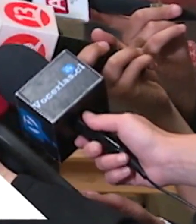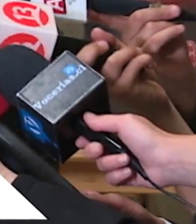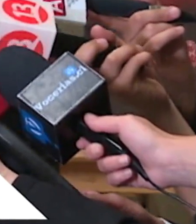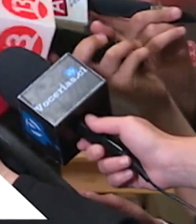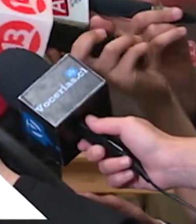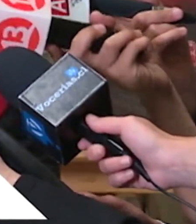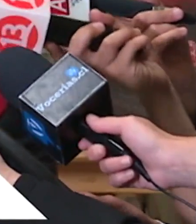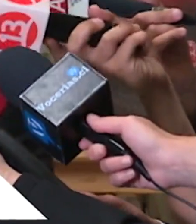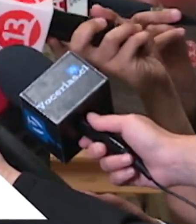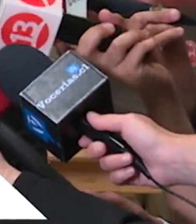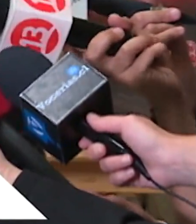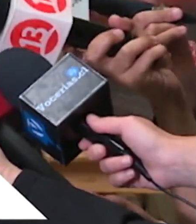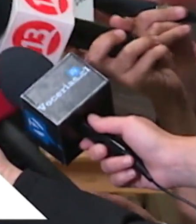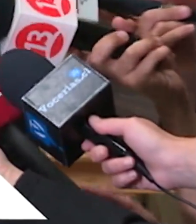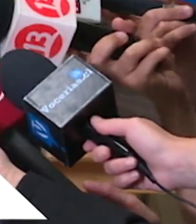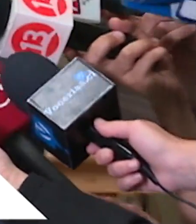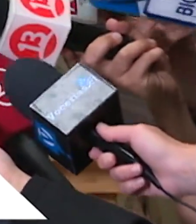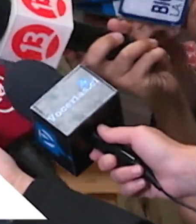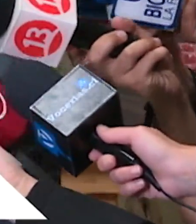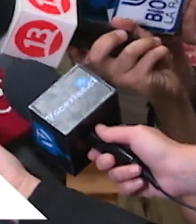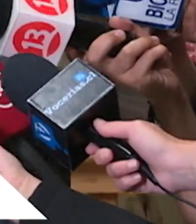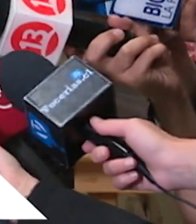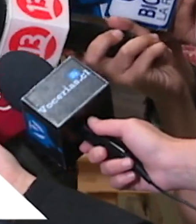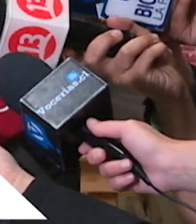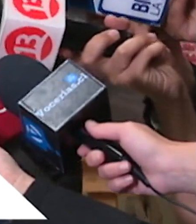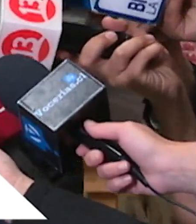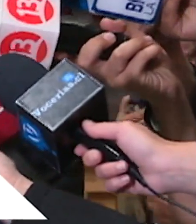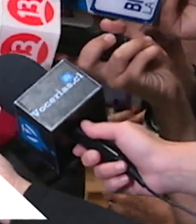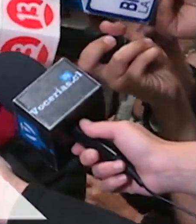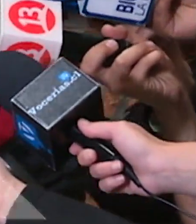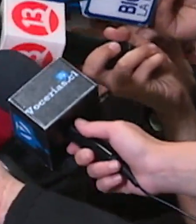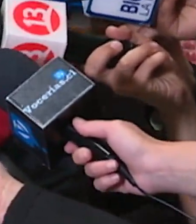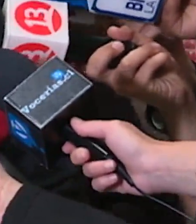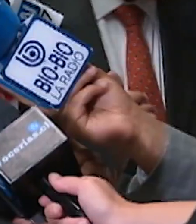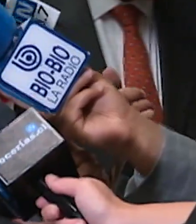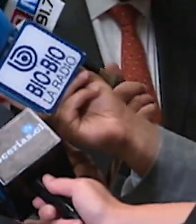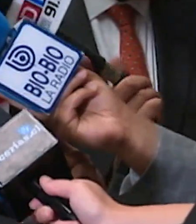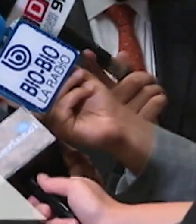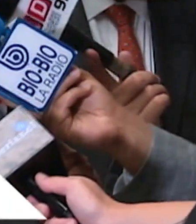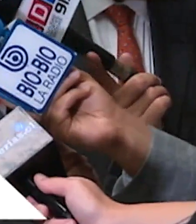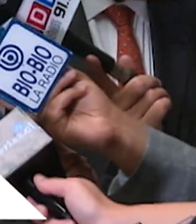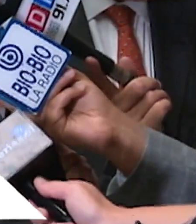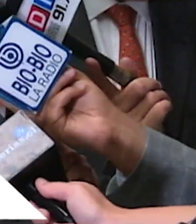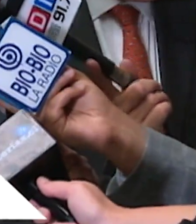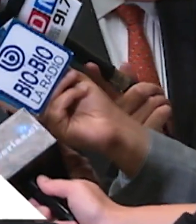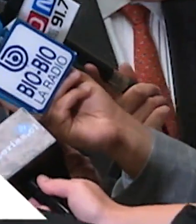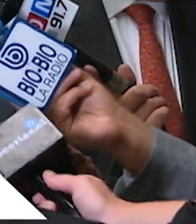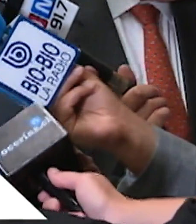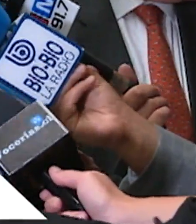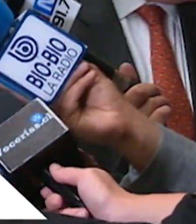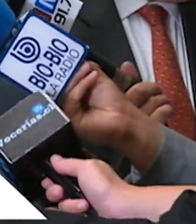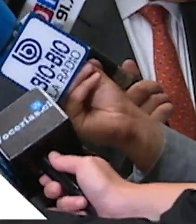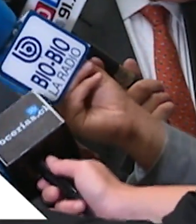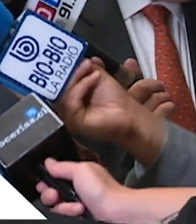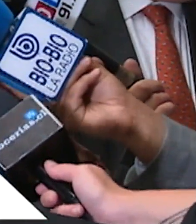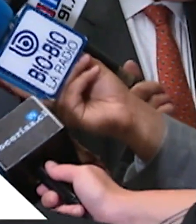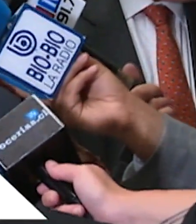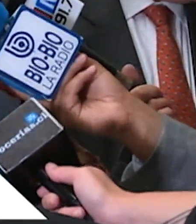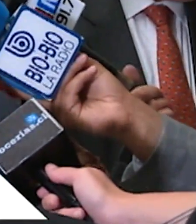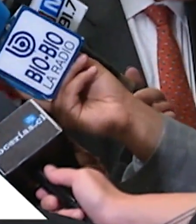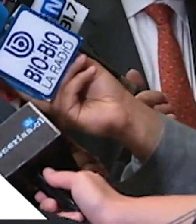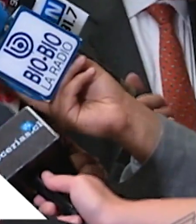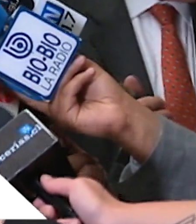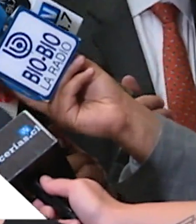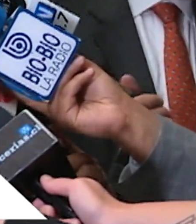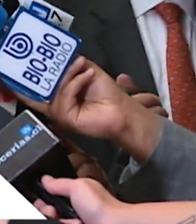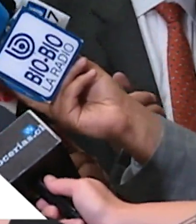vivimos en nuestra región que sin duda el conflicto más grave que hoy día está sufriendo el país hemos visto un ministro que fue muy sólido